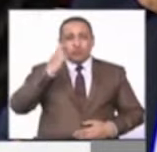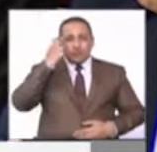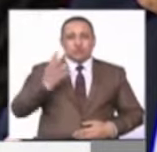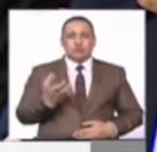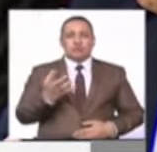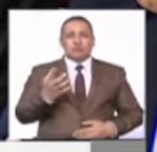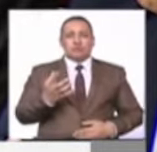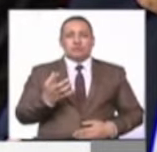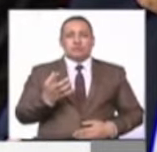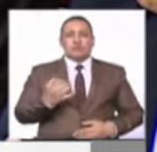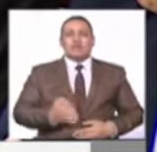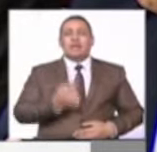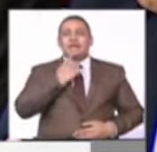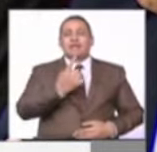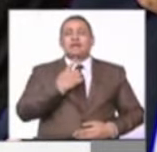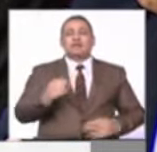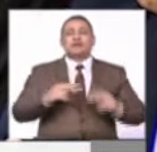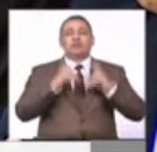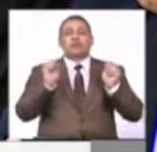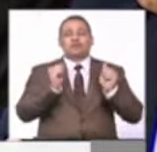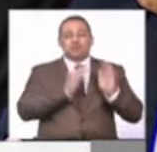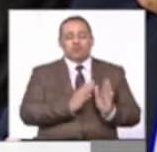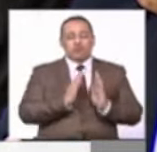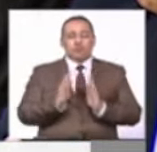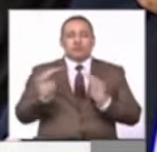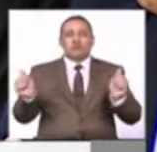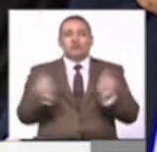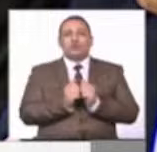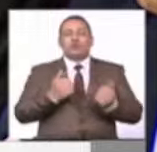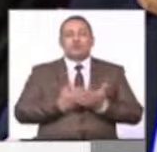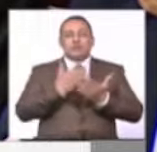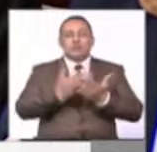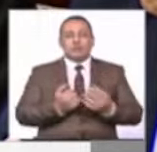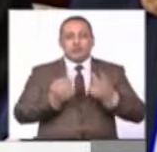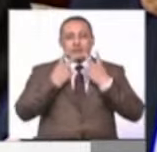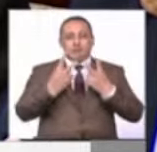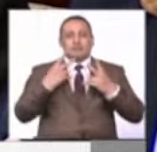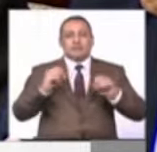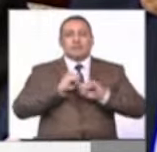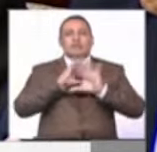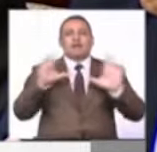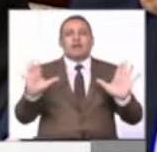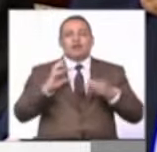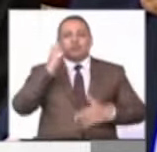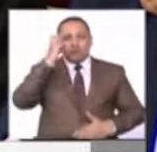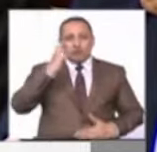político es un procedimiento de contenido eminentemente